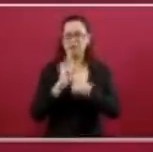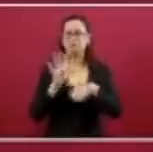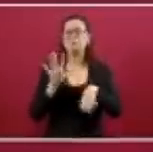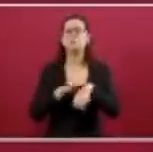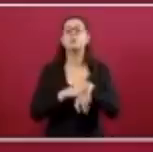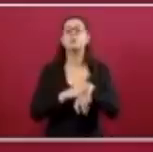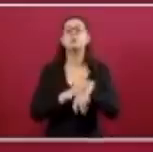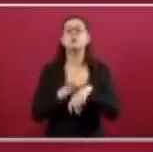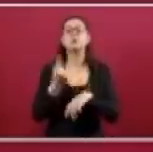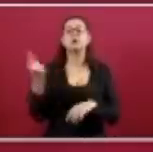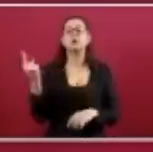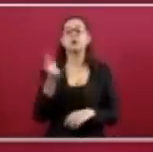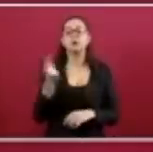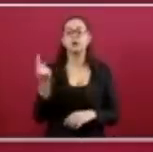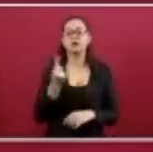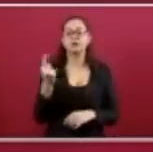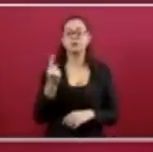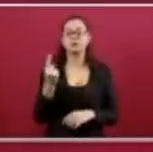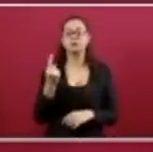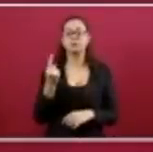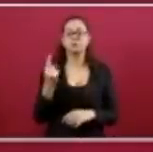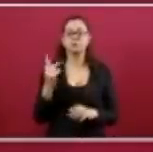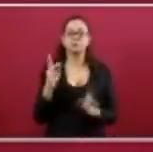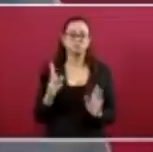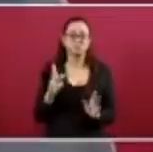voluntad, la decisión.